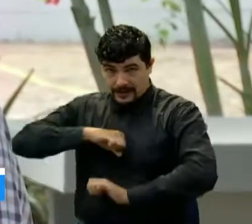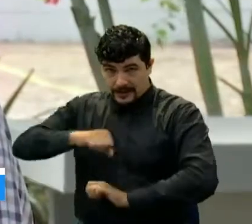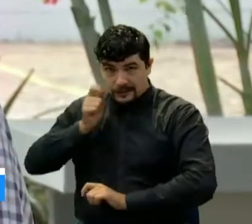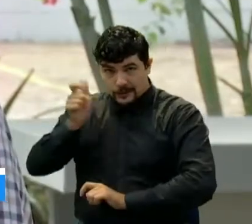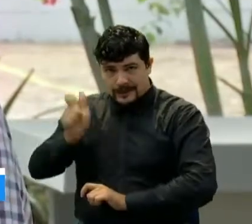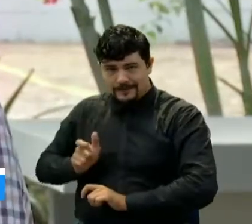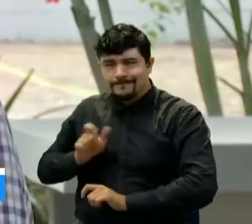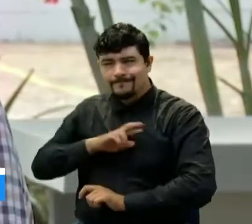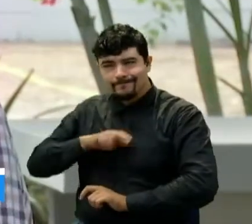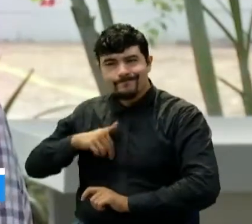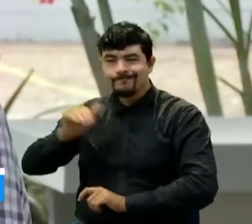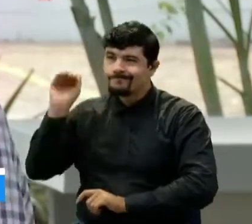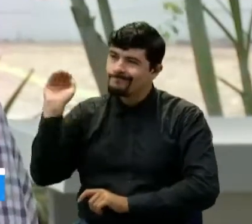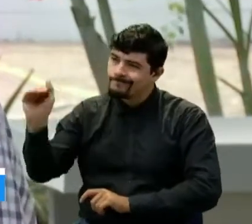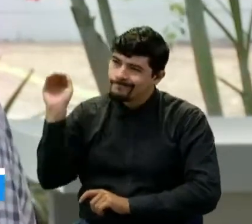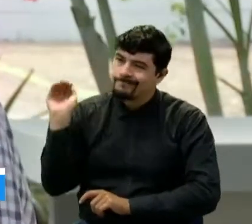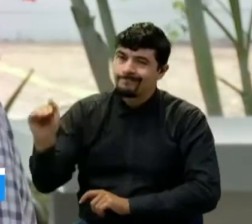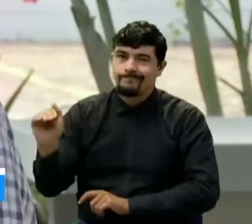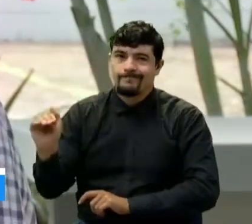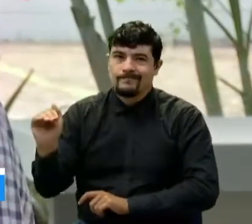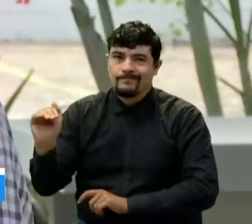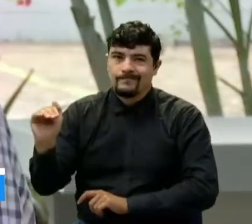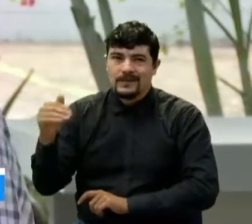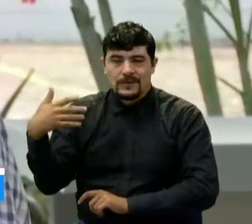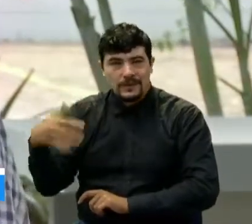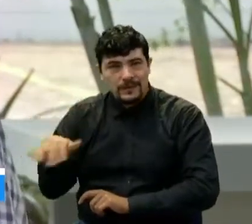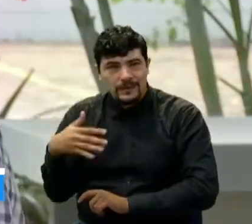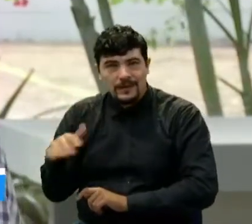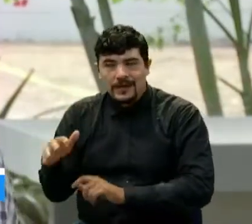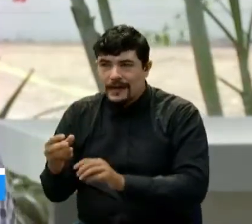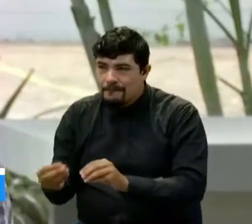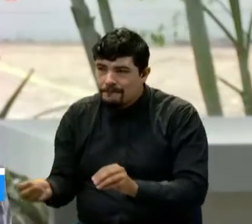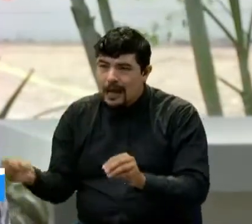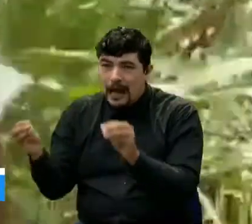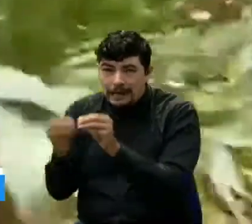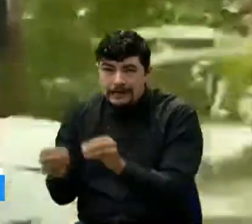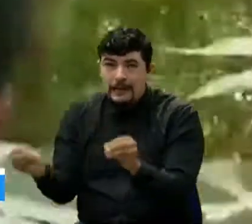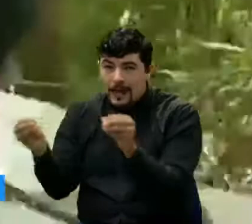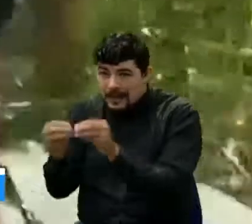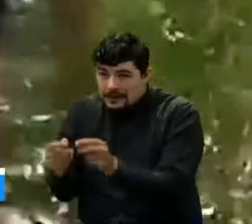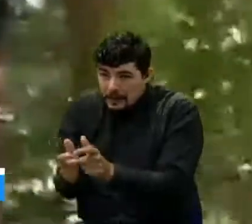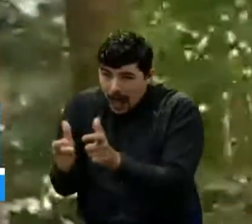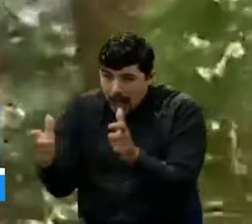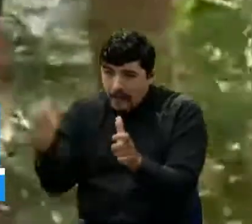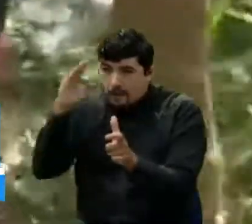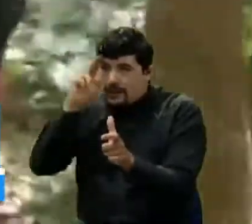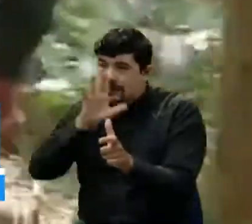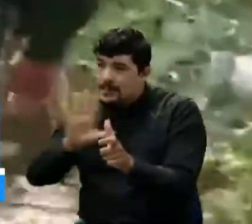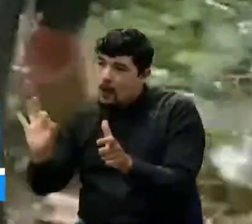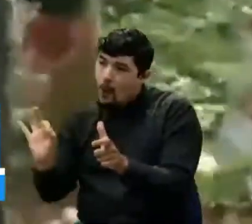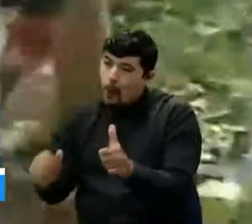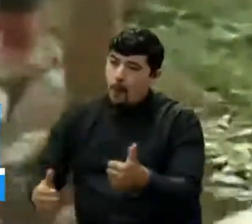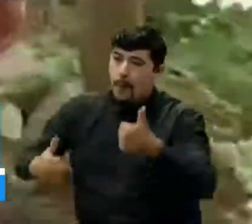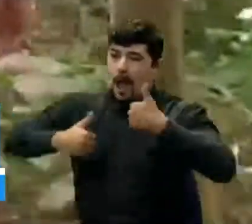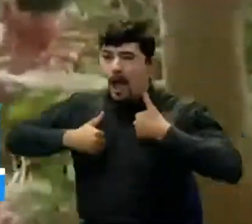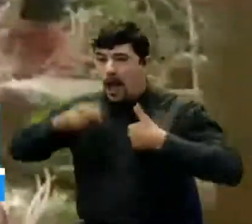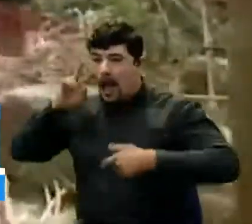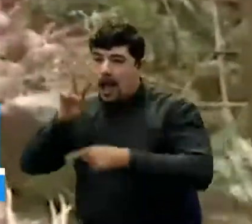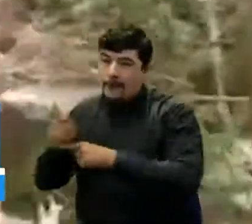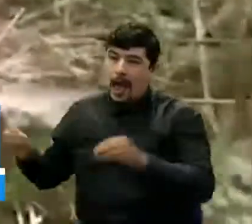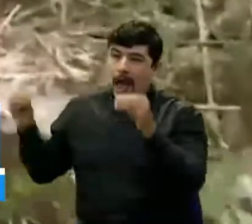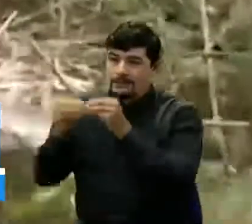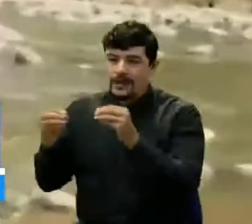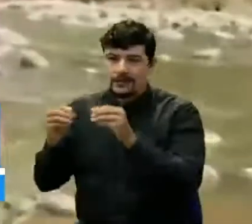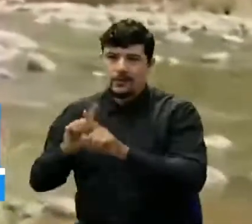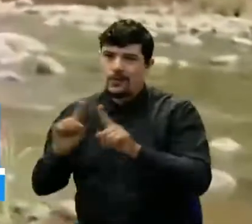el sentido de que más allá del aumento del pie de fuerza, el gobierno tiene que cambiar las estrategias. Algunos van